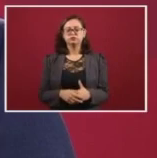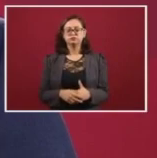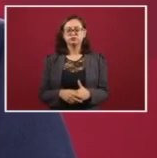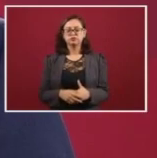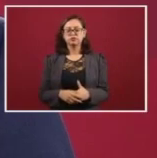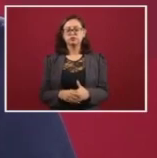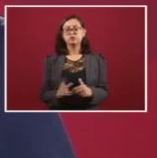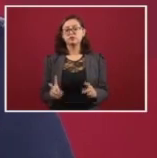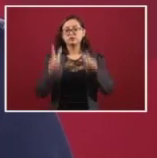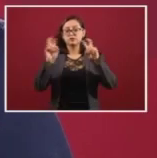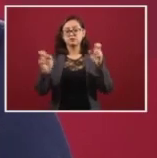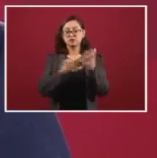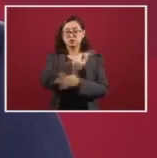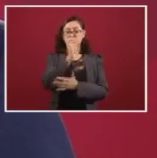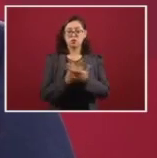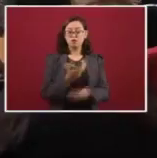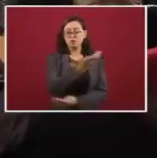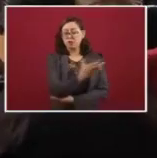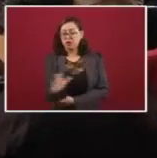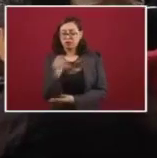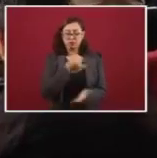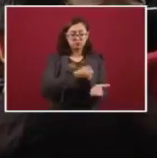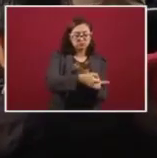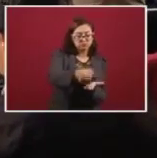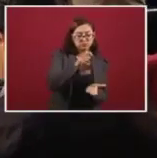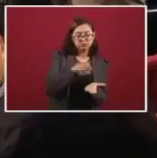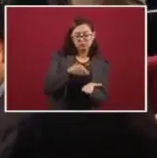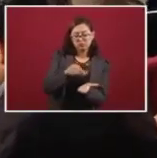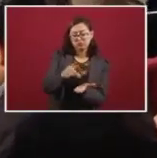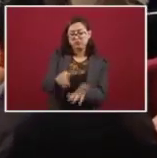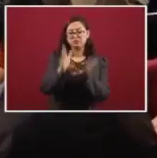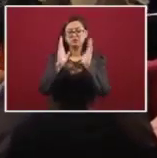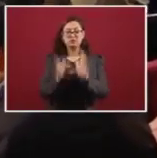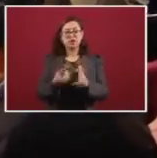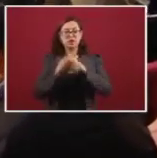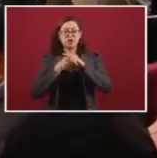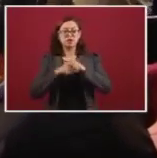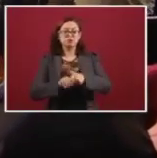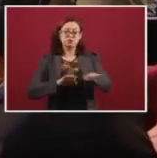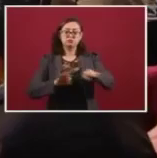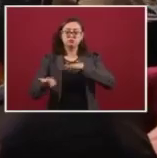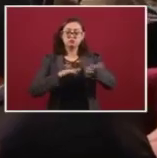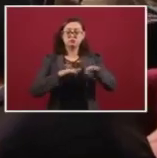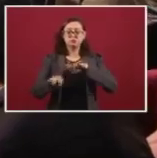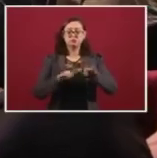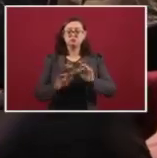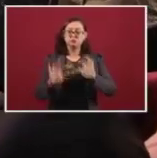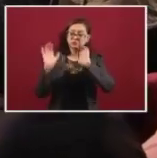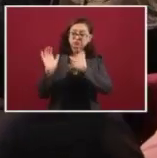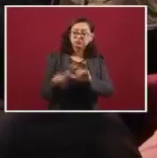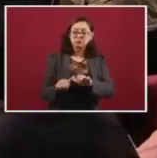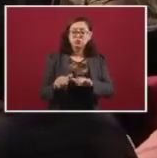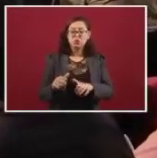El Sembrando Vida, ya están trabajando hoy